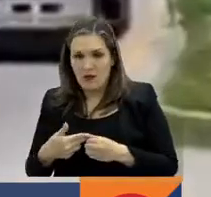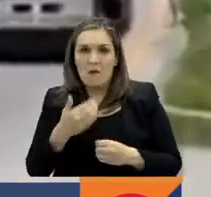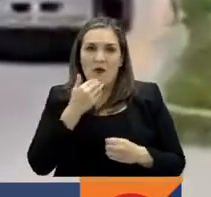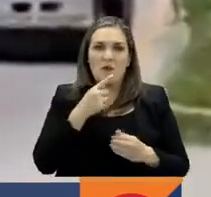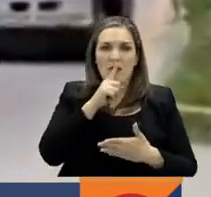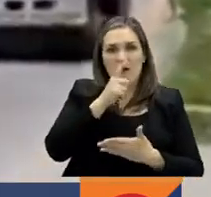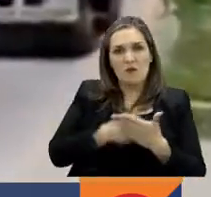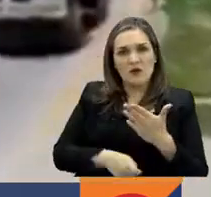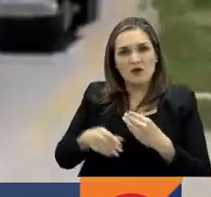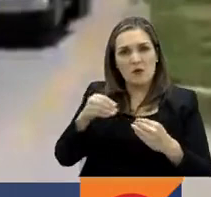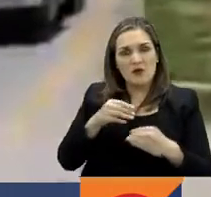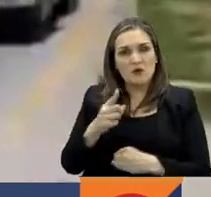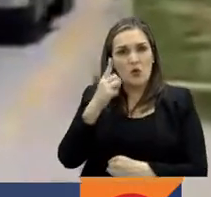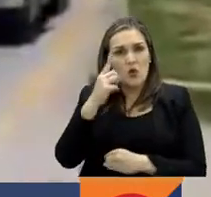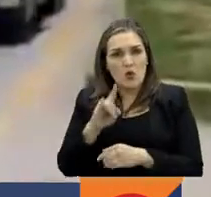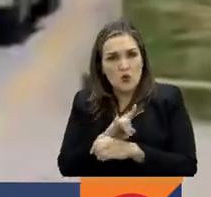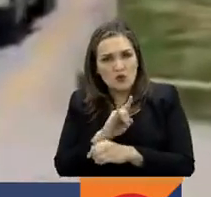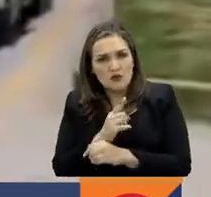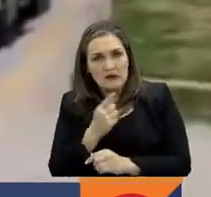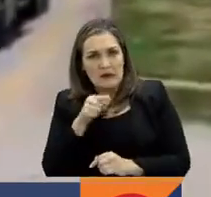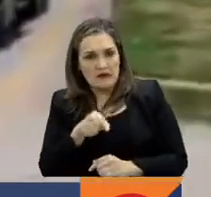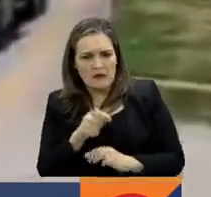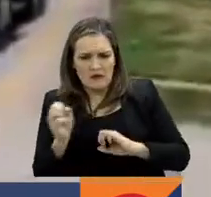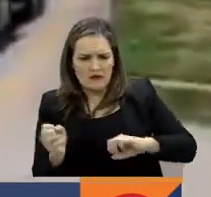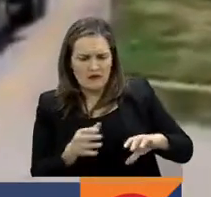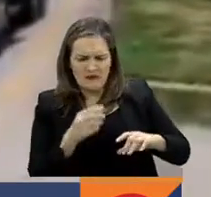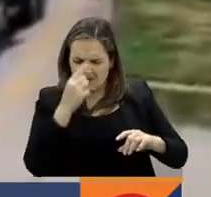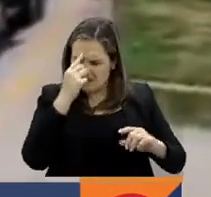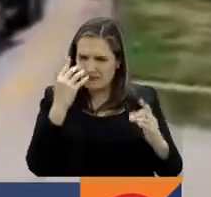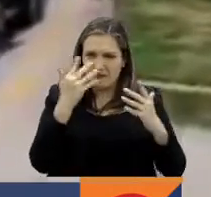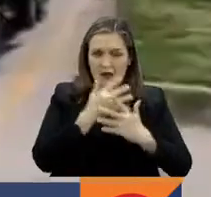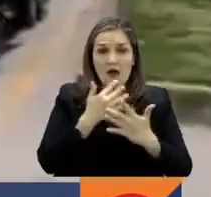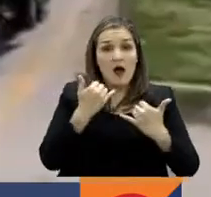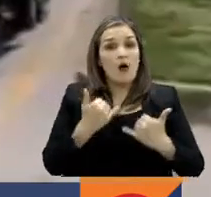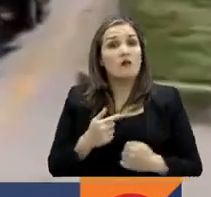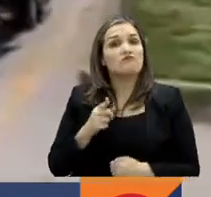Los camioneros anunciaron movilizaciones y pidieron que el gobierno blinde los intereses de ese sector.